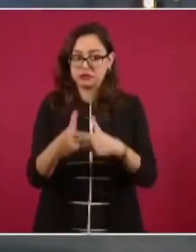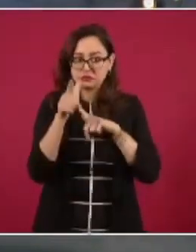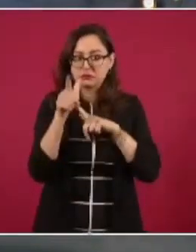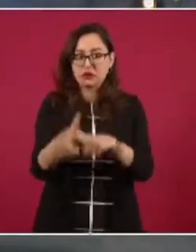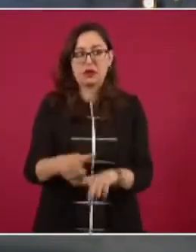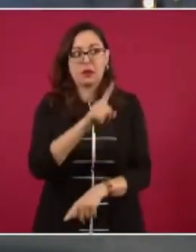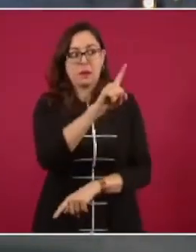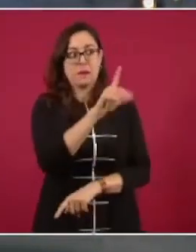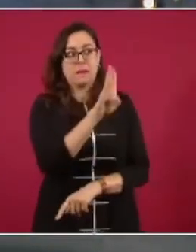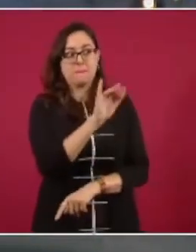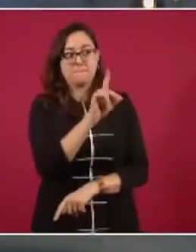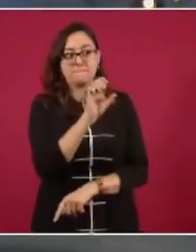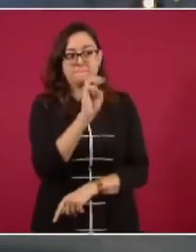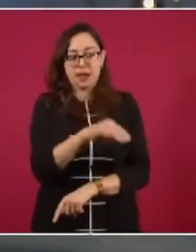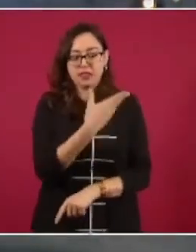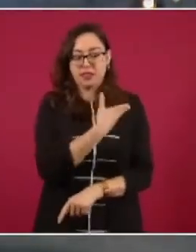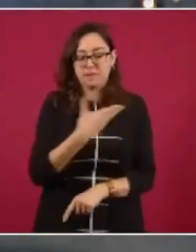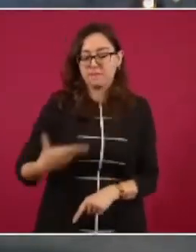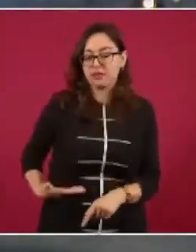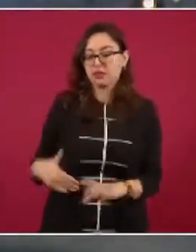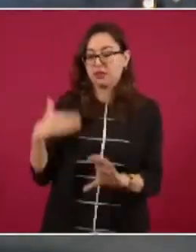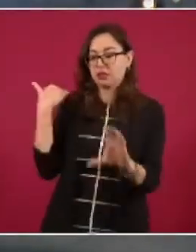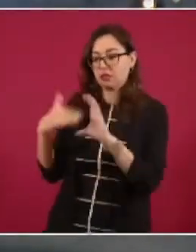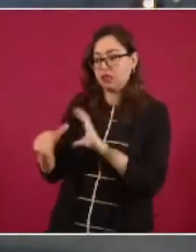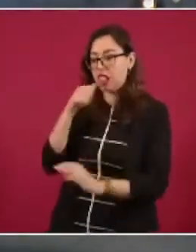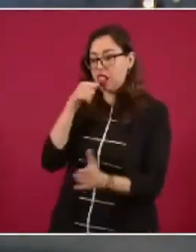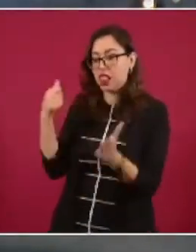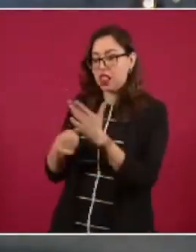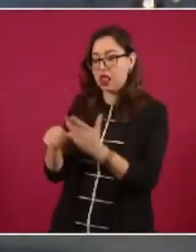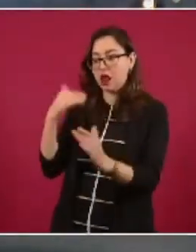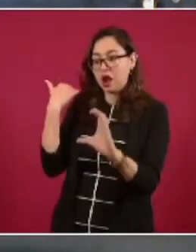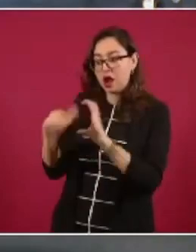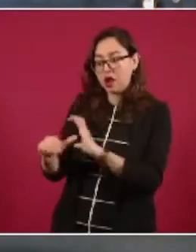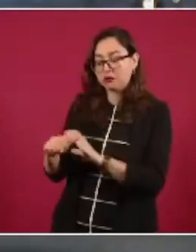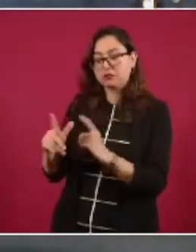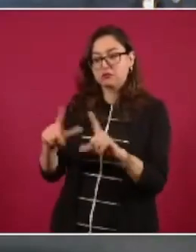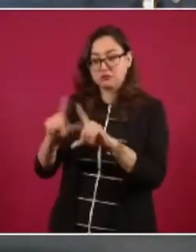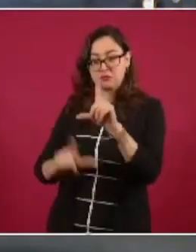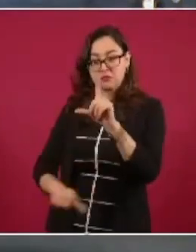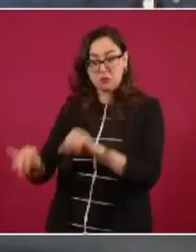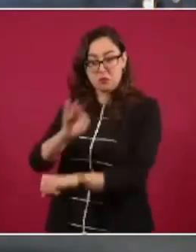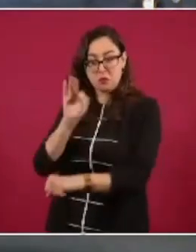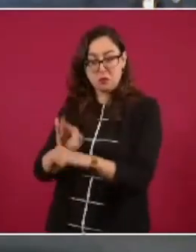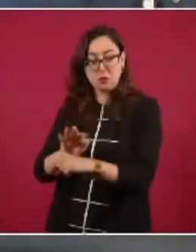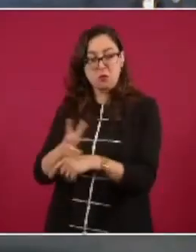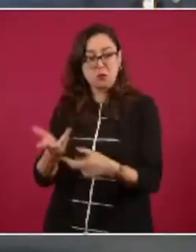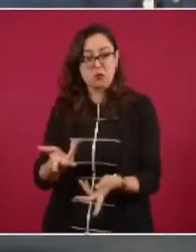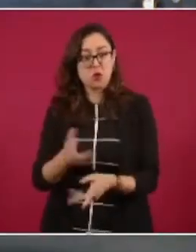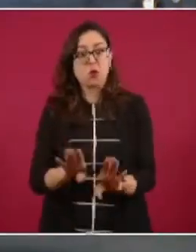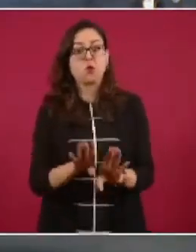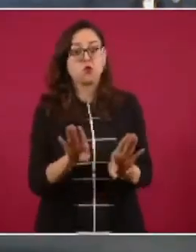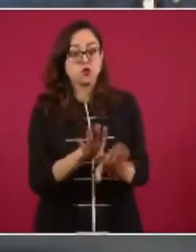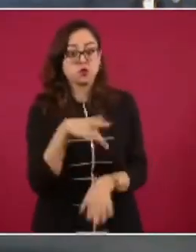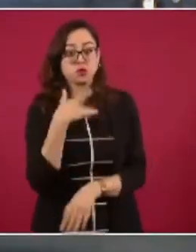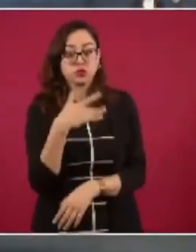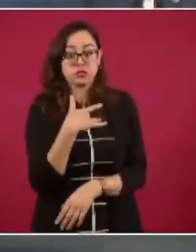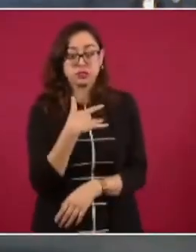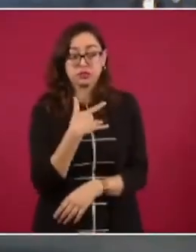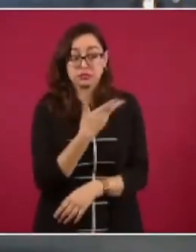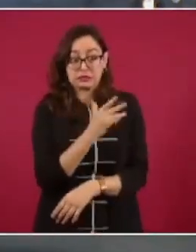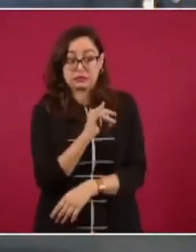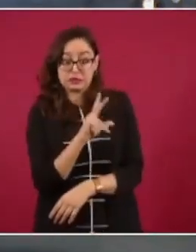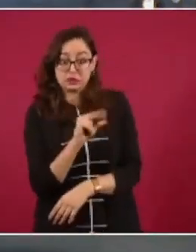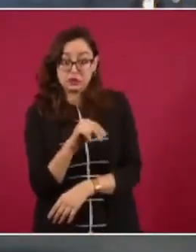del presidente Biden. Decía que estaba satisfecho con la respuesta, pero también había adelantado que iba a abordar este tema en el discurso